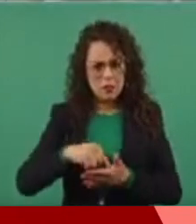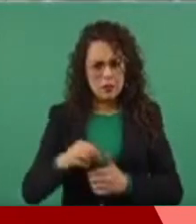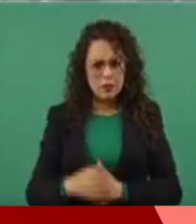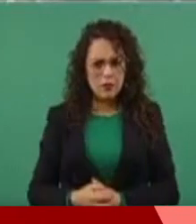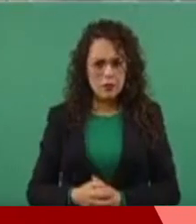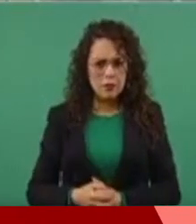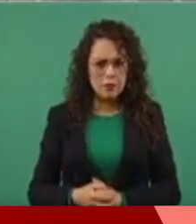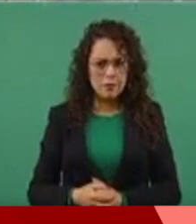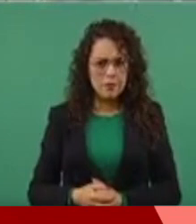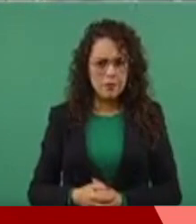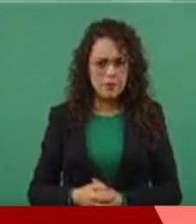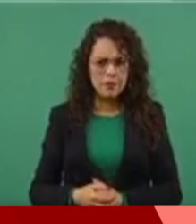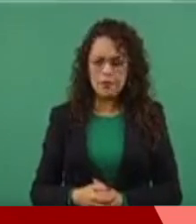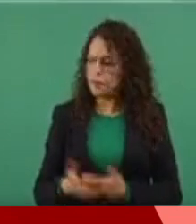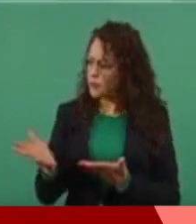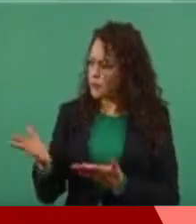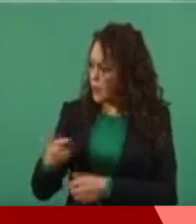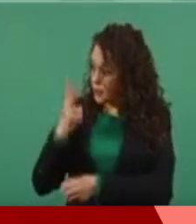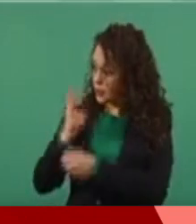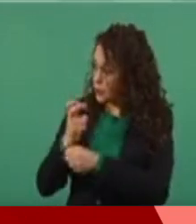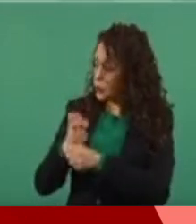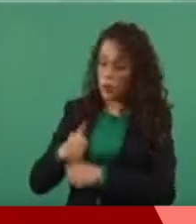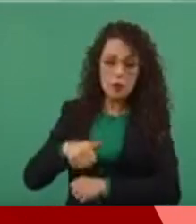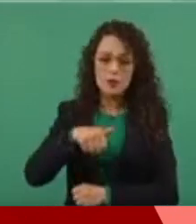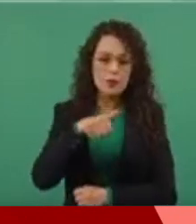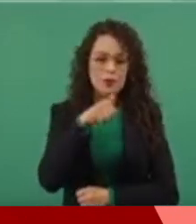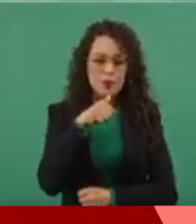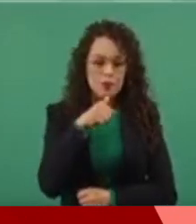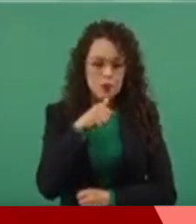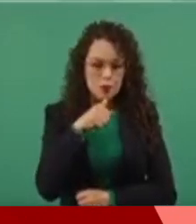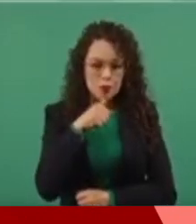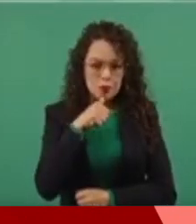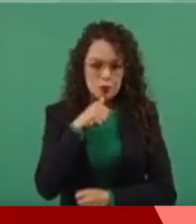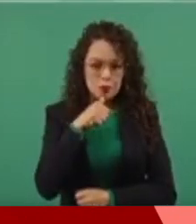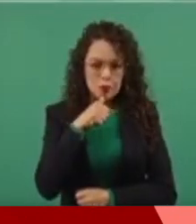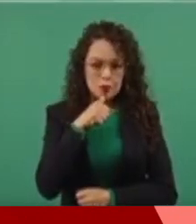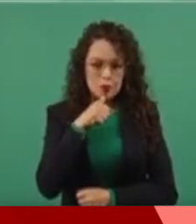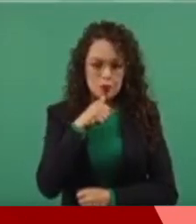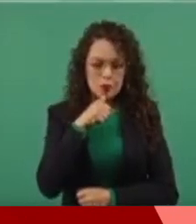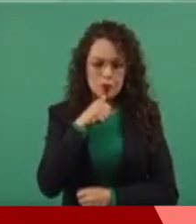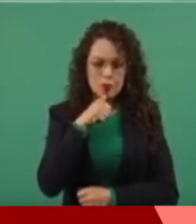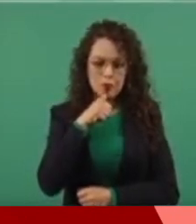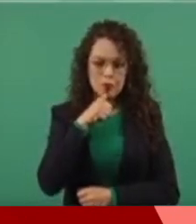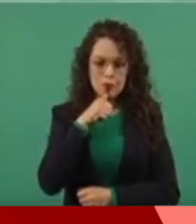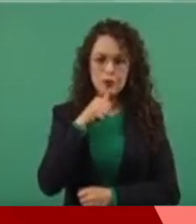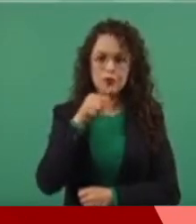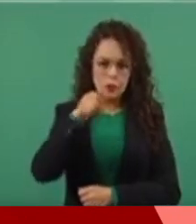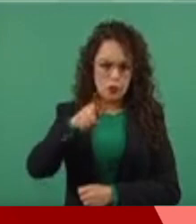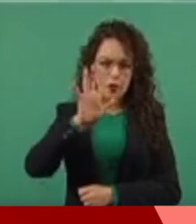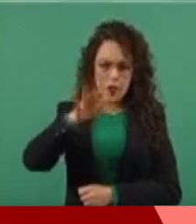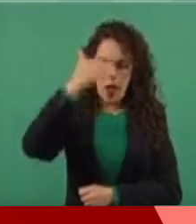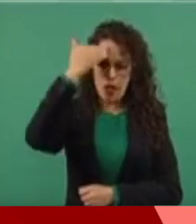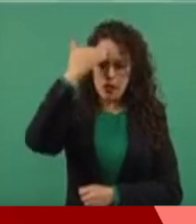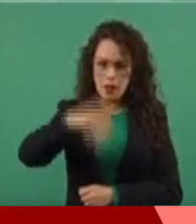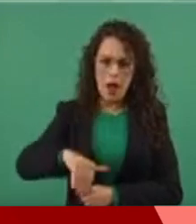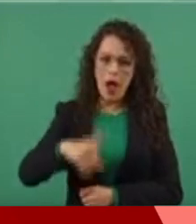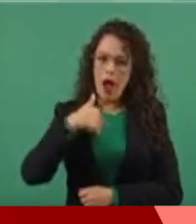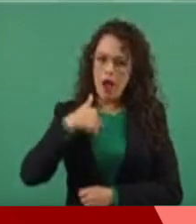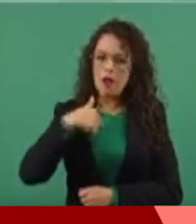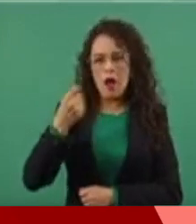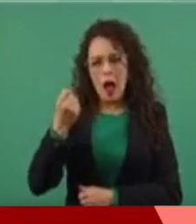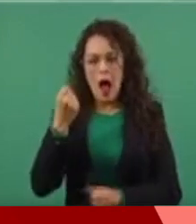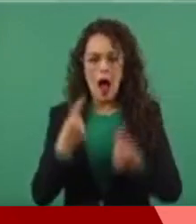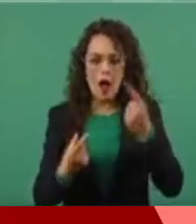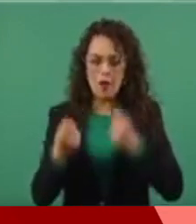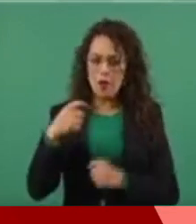Todavía la segunda no. Yo tengo ahí mis diferencias, ya lo saben ustedes.